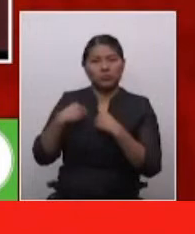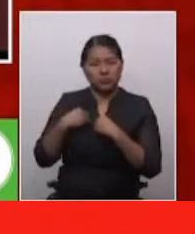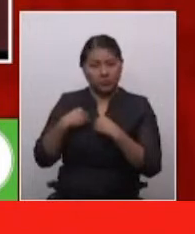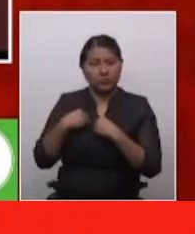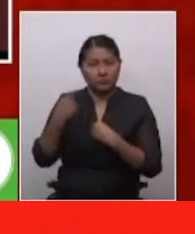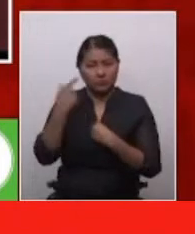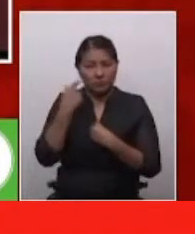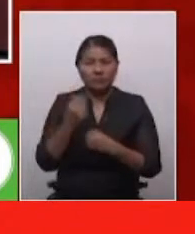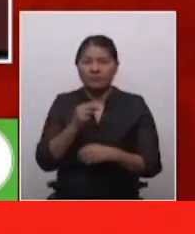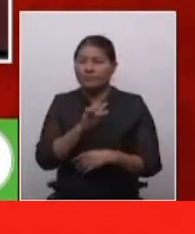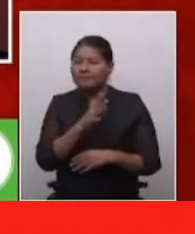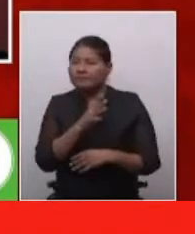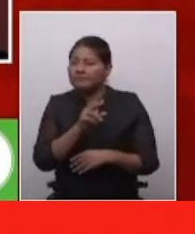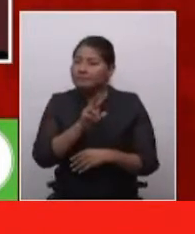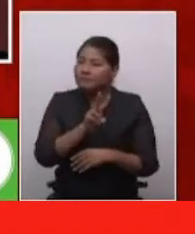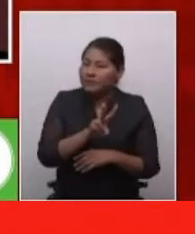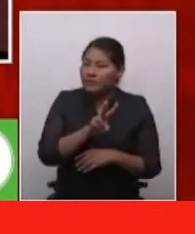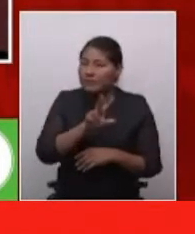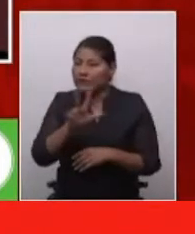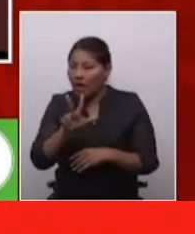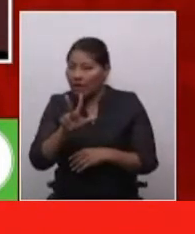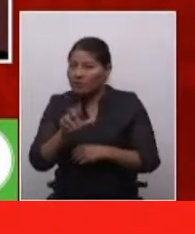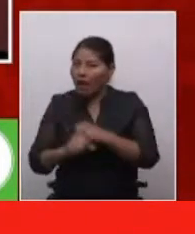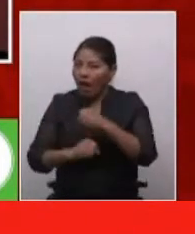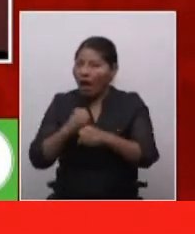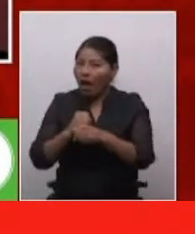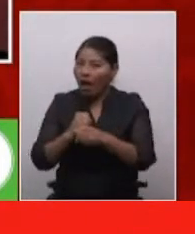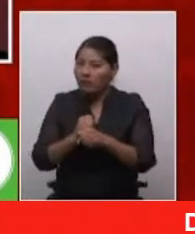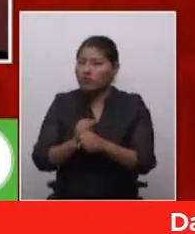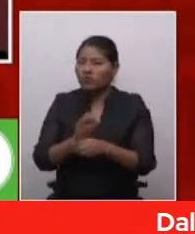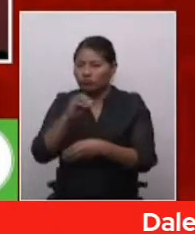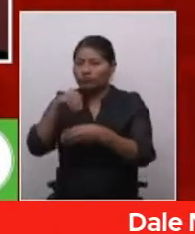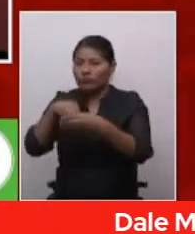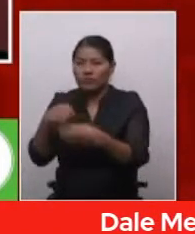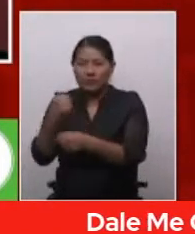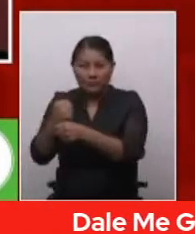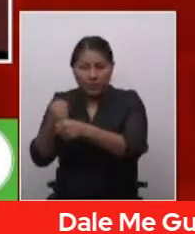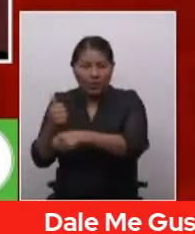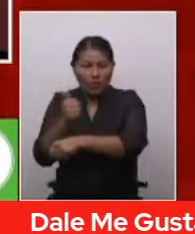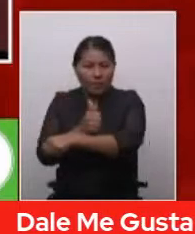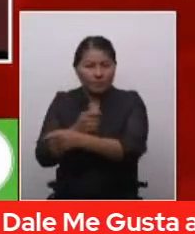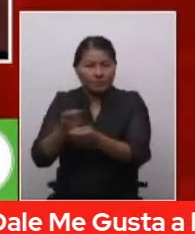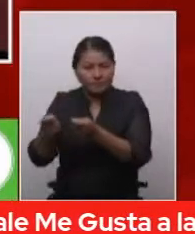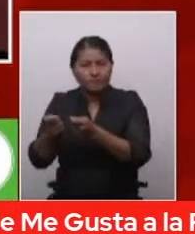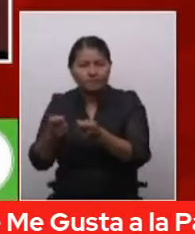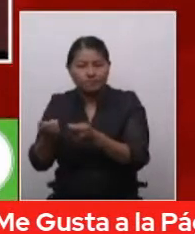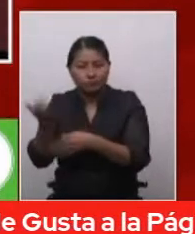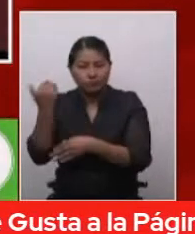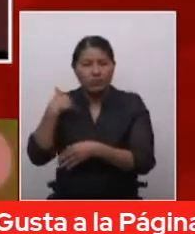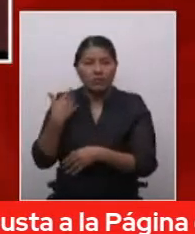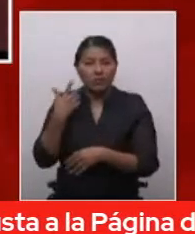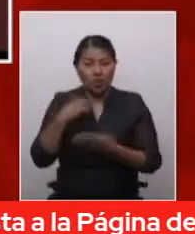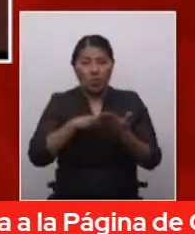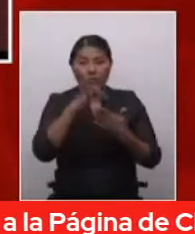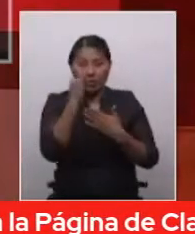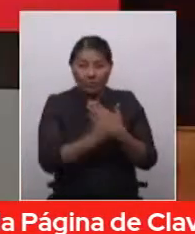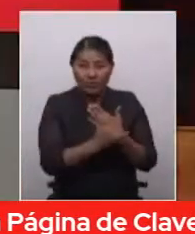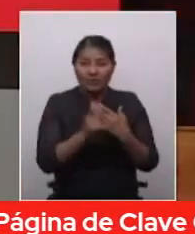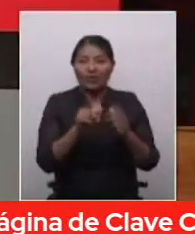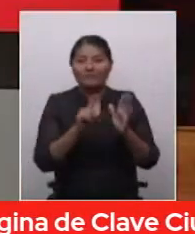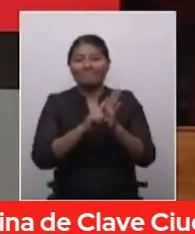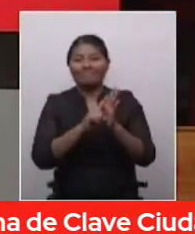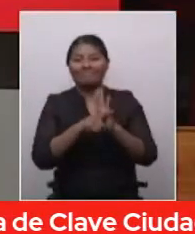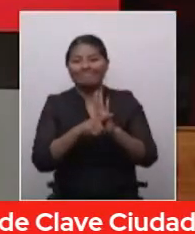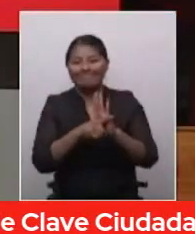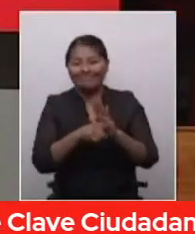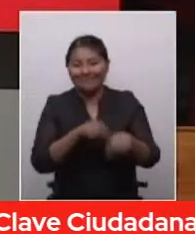cuales 23 años dedicados a la administración pública en proyectos de desarrollo agrícola. Tiempo, a nivel